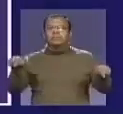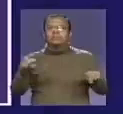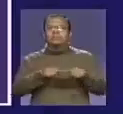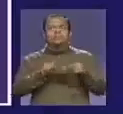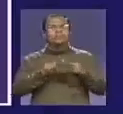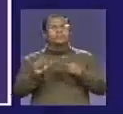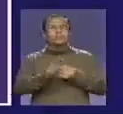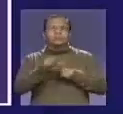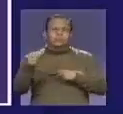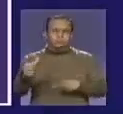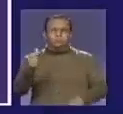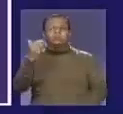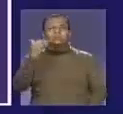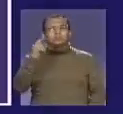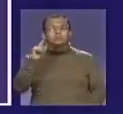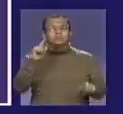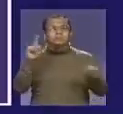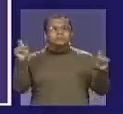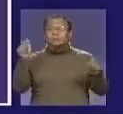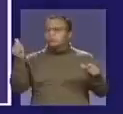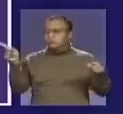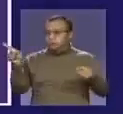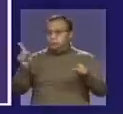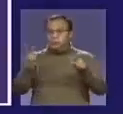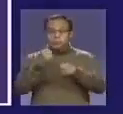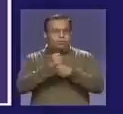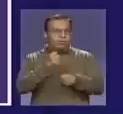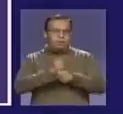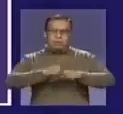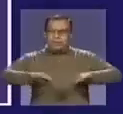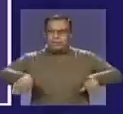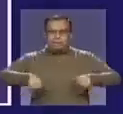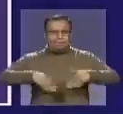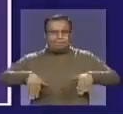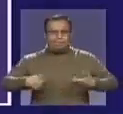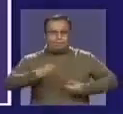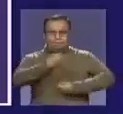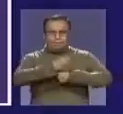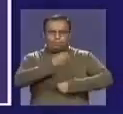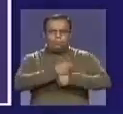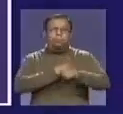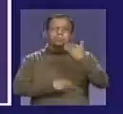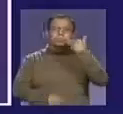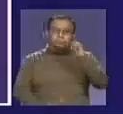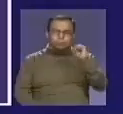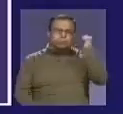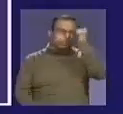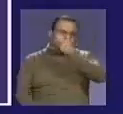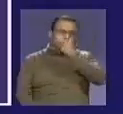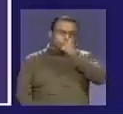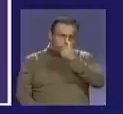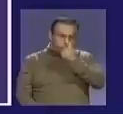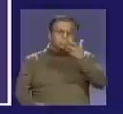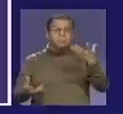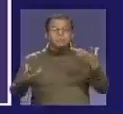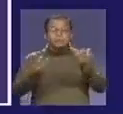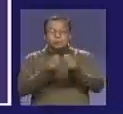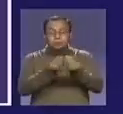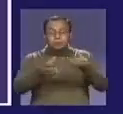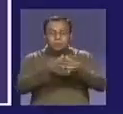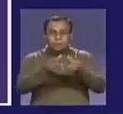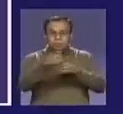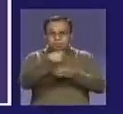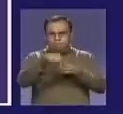siguiente gráfico tiene que ver con una tasa de desempleo mayor en las mujeres negras, raizales o